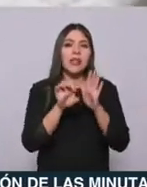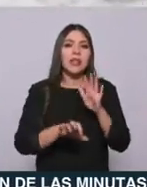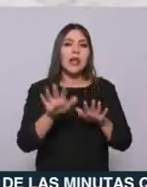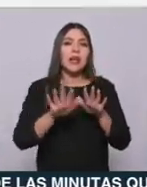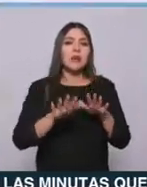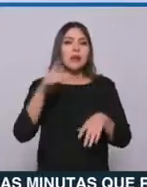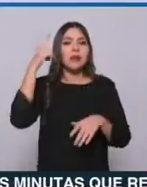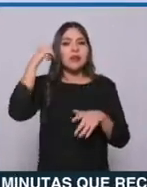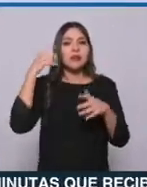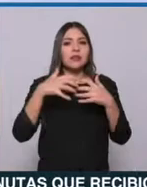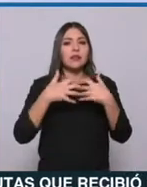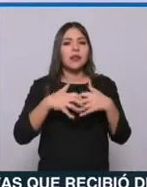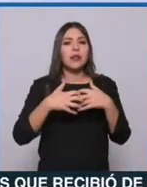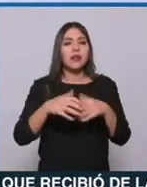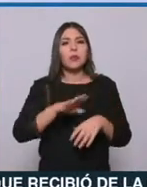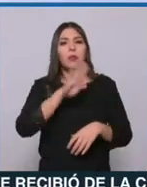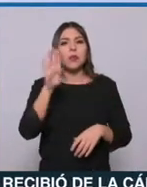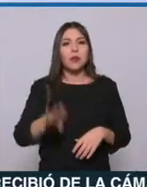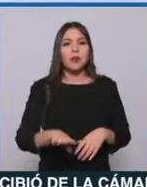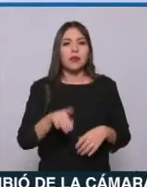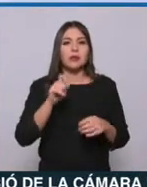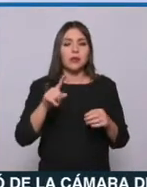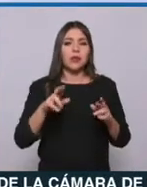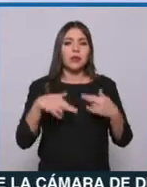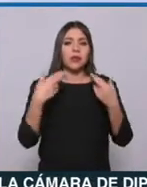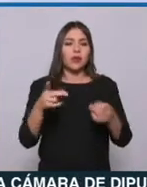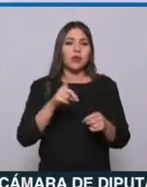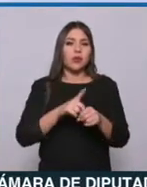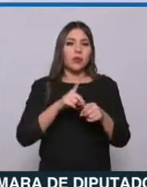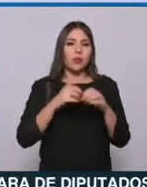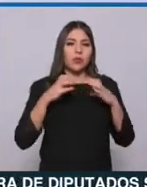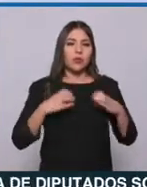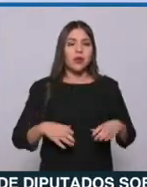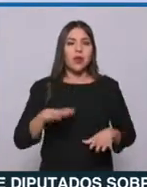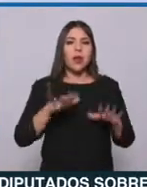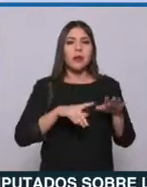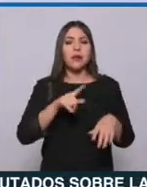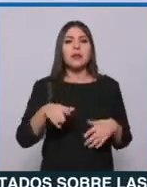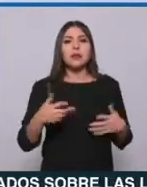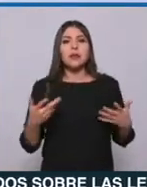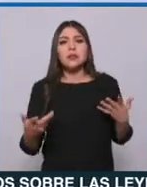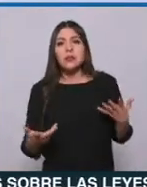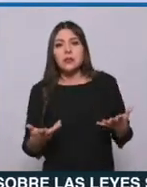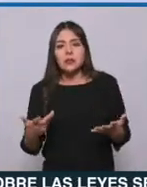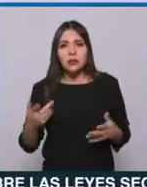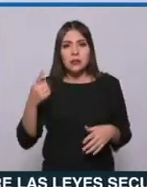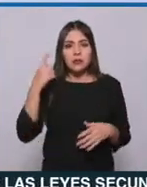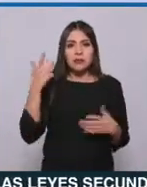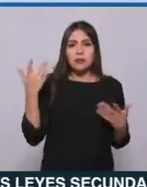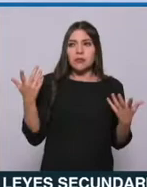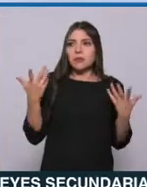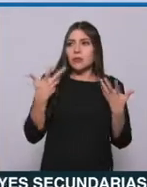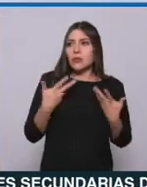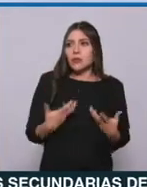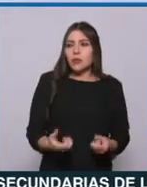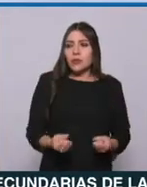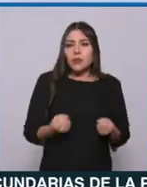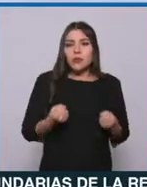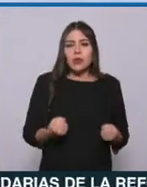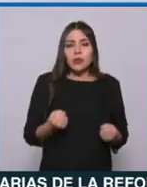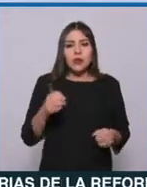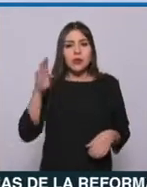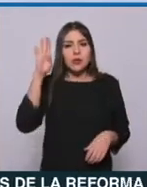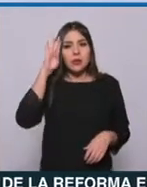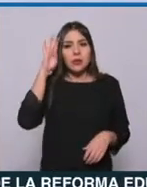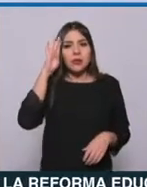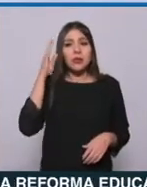muerte cerebral, que son los donantes de órganos. Entonces para ellos es un momento de un shock intenso, tremendo,